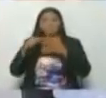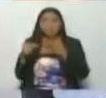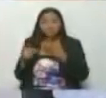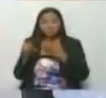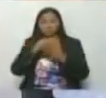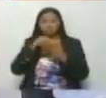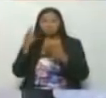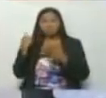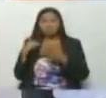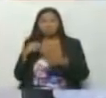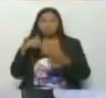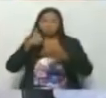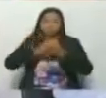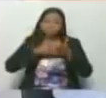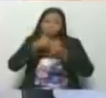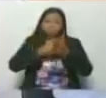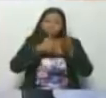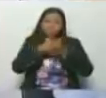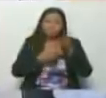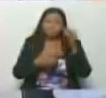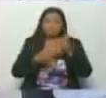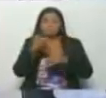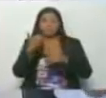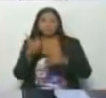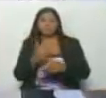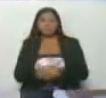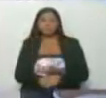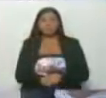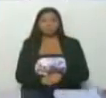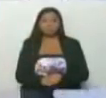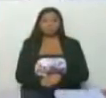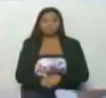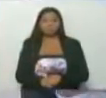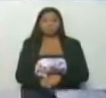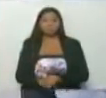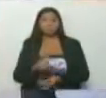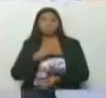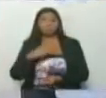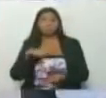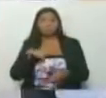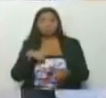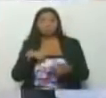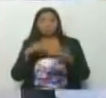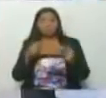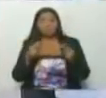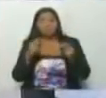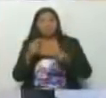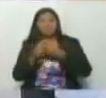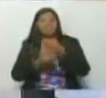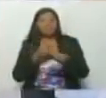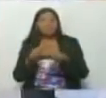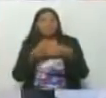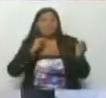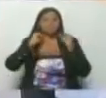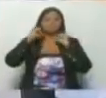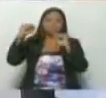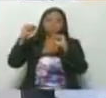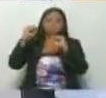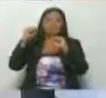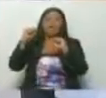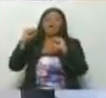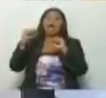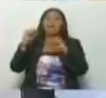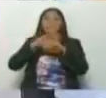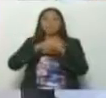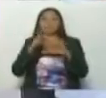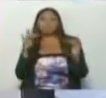tenemos nosotros que ser mucho más eficientes y la eficiencia discúlpame sólo se logra cuando nosotros estamos